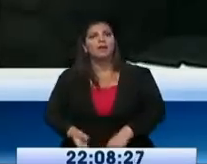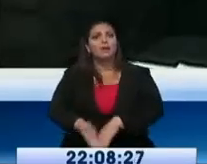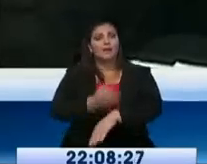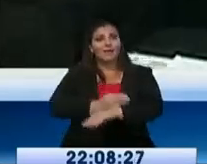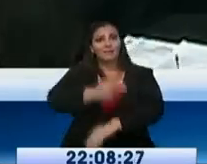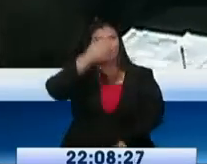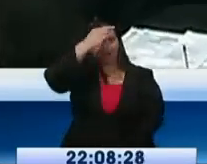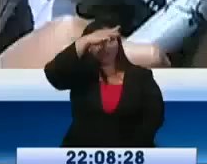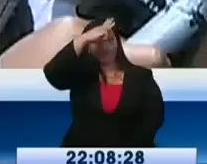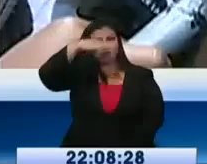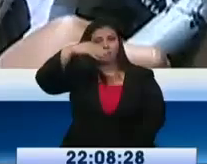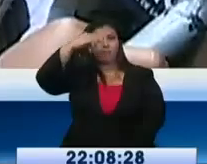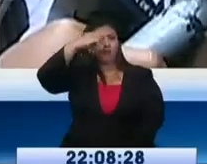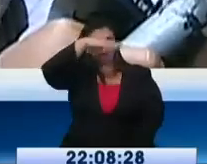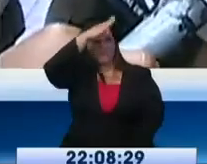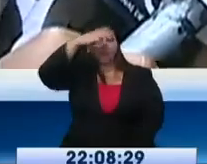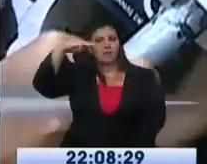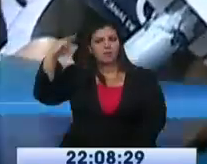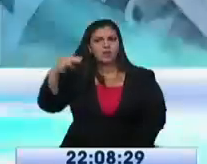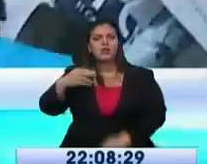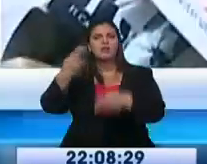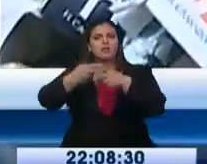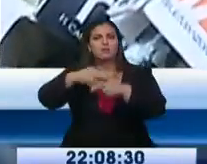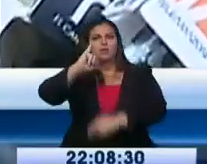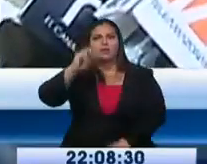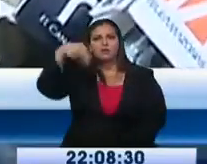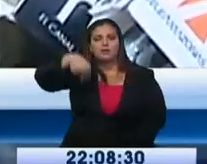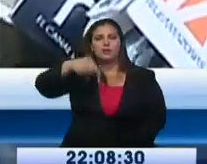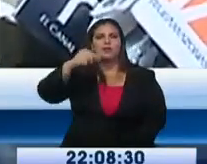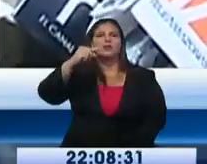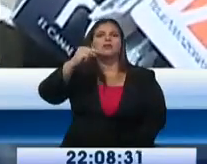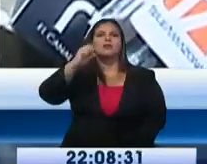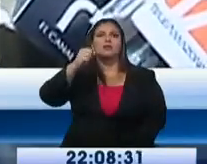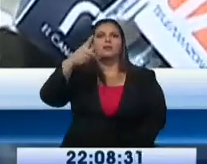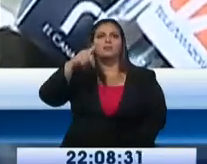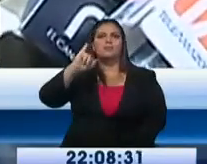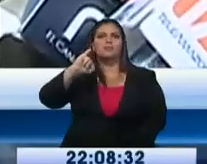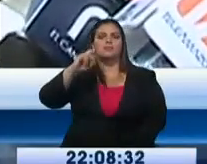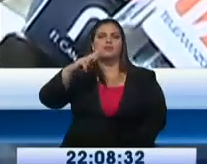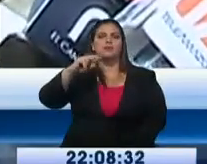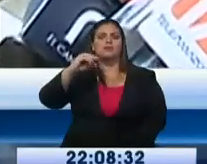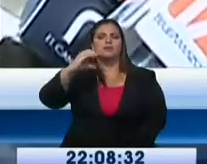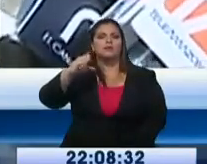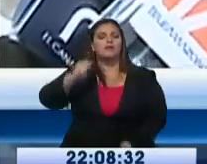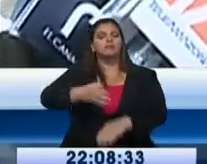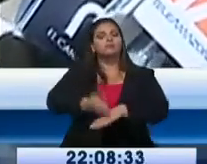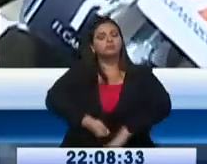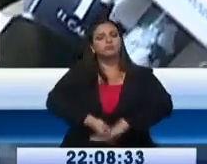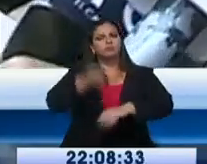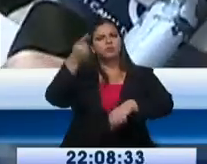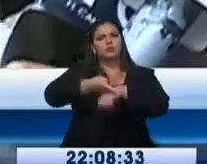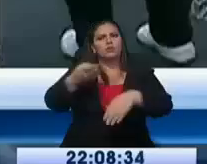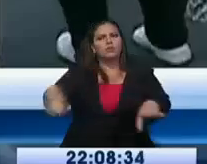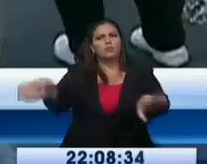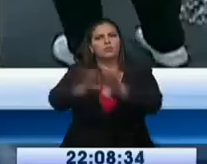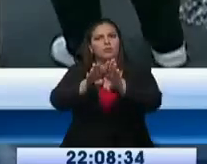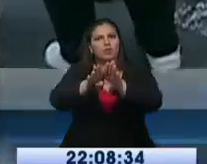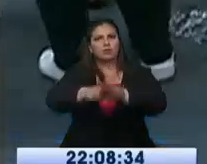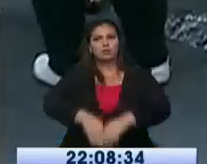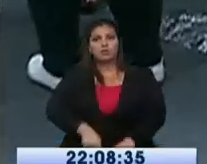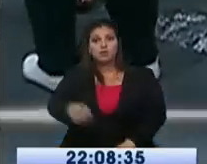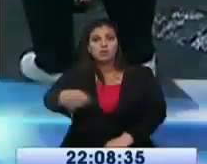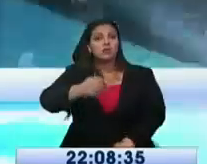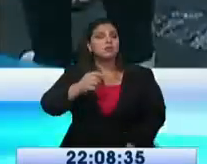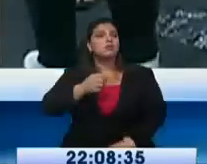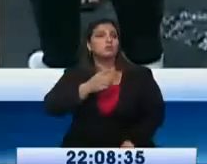pero incumplió la ley. La señora ha hecho caso omiso a las disposiciones de la autoridad competente. El municipio le clausuró. En medio